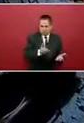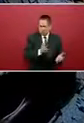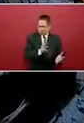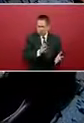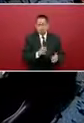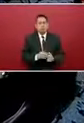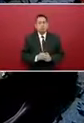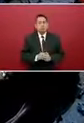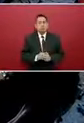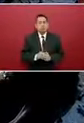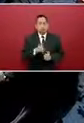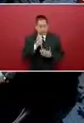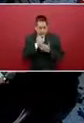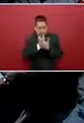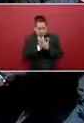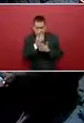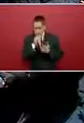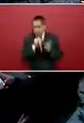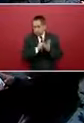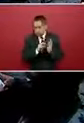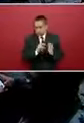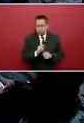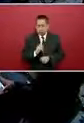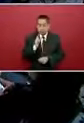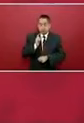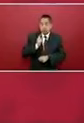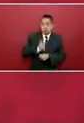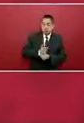Se encontró de que